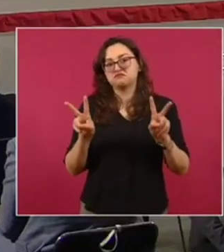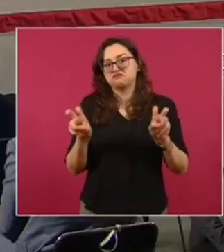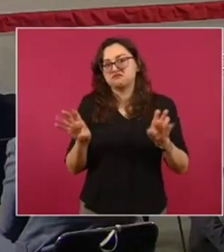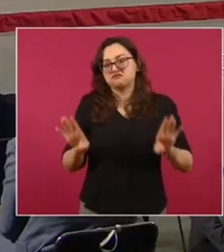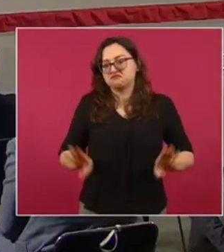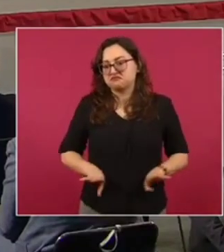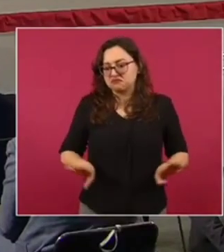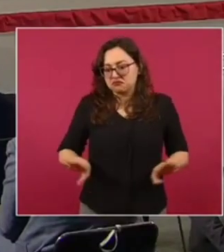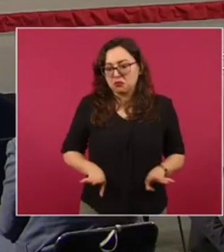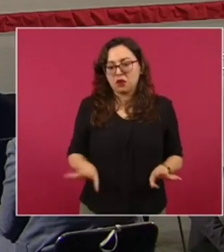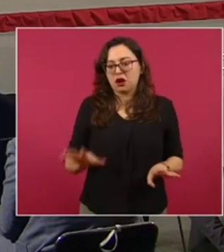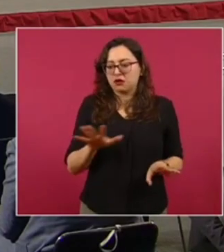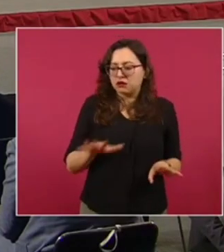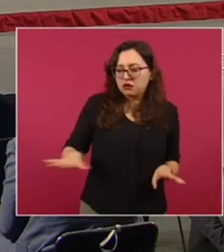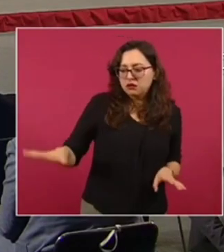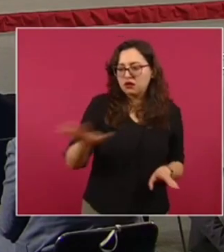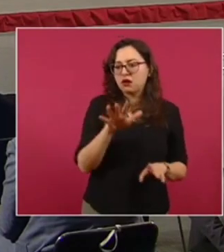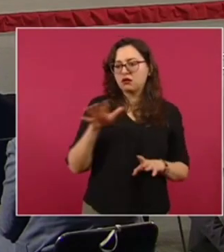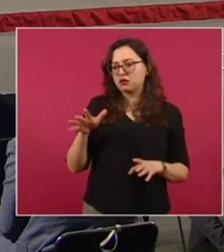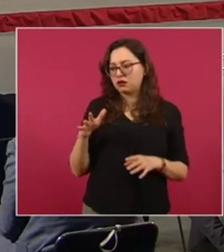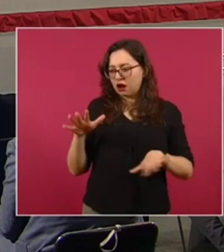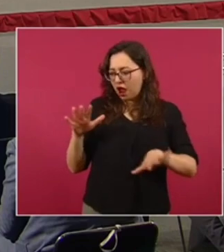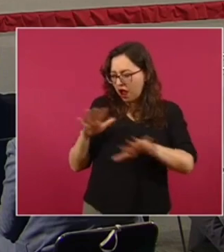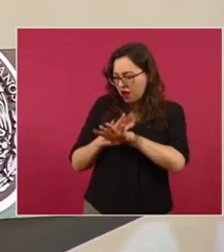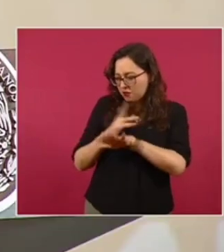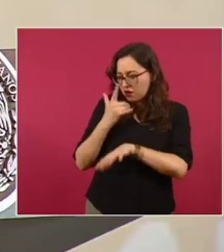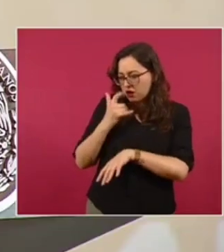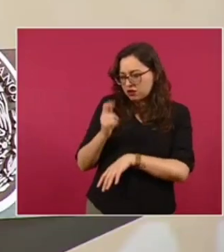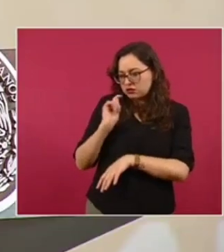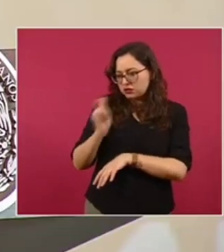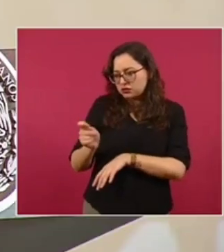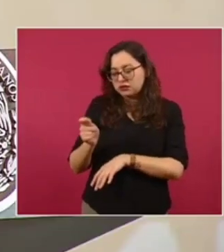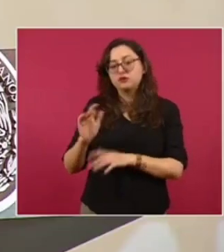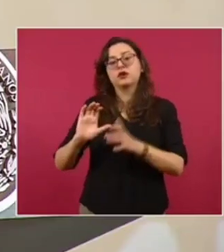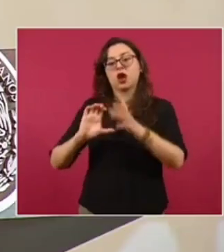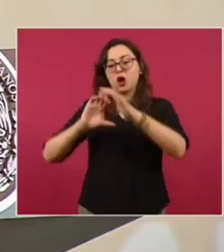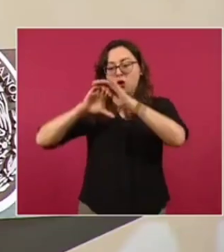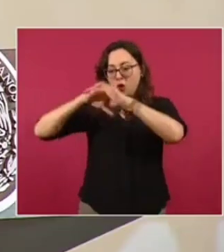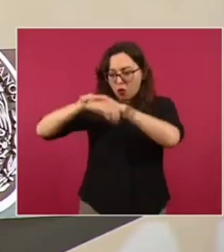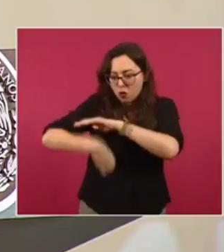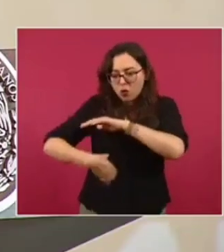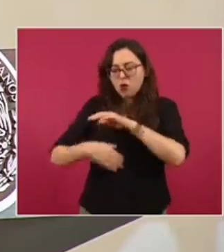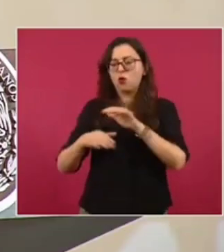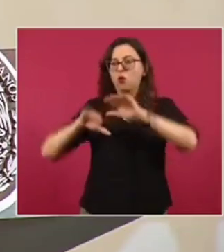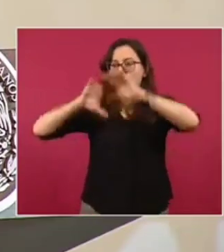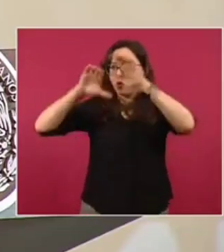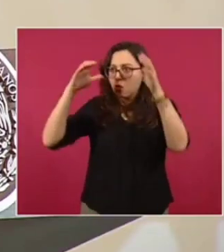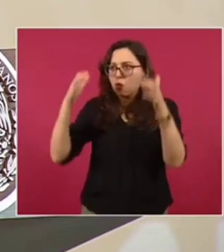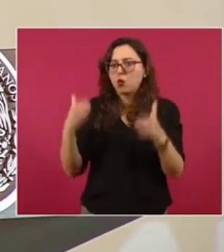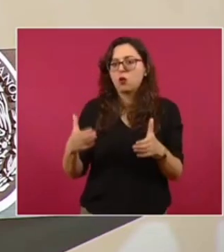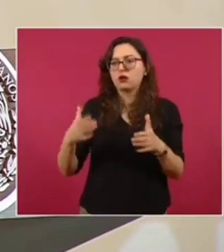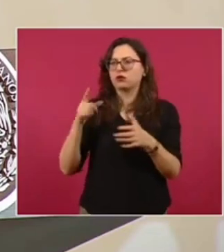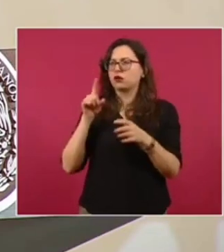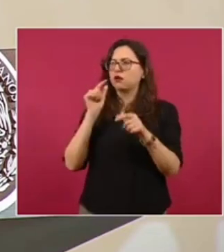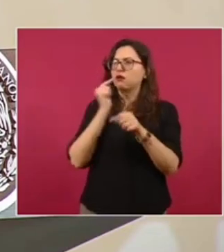la presencia de grupos humanos, fundamentalmente cuevas, cenotes, grutas,